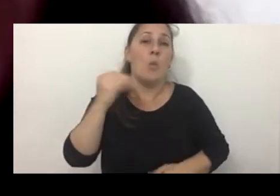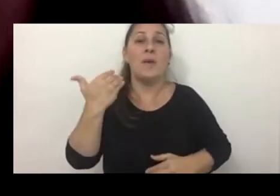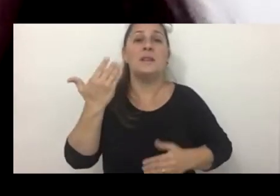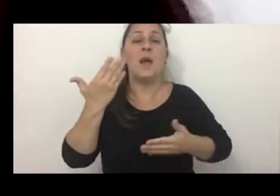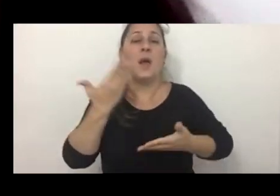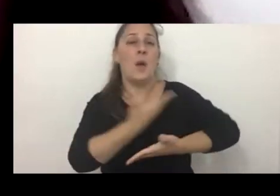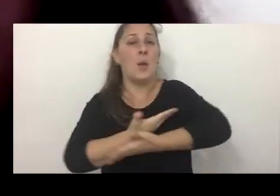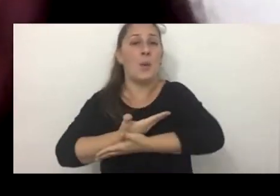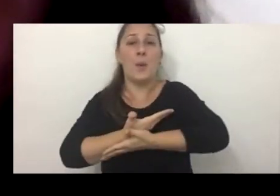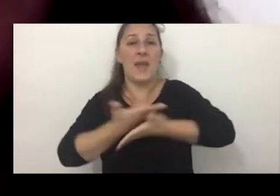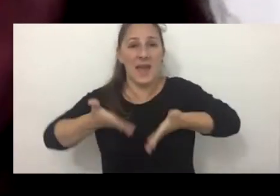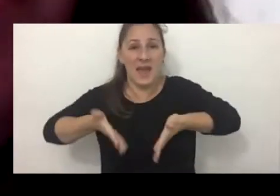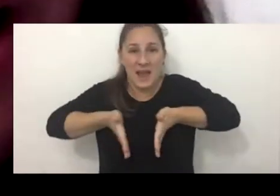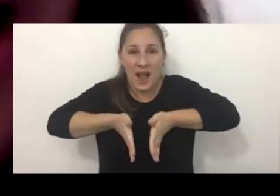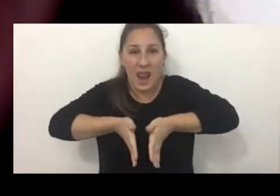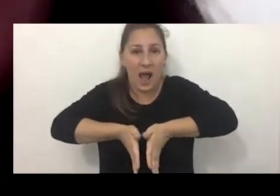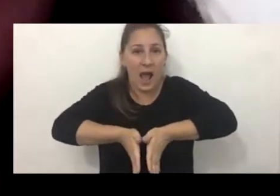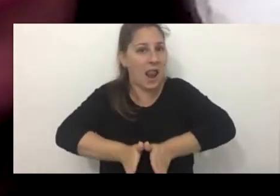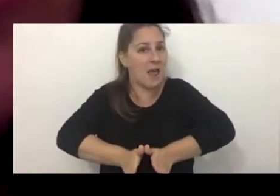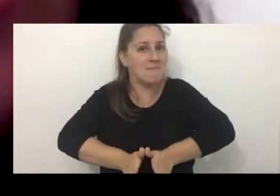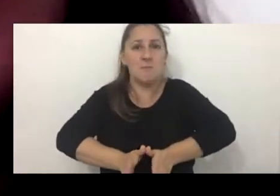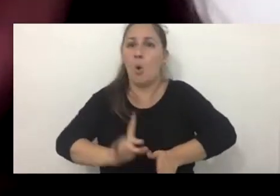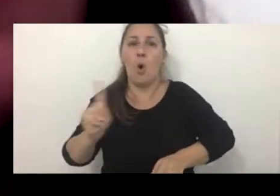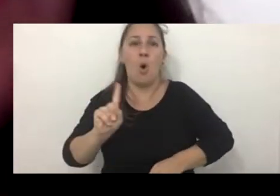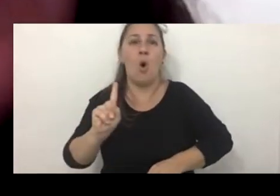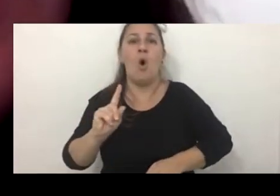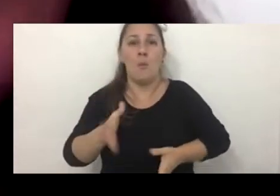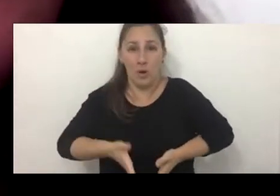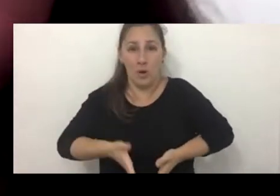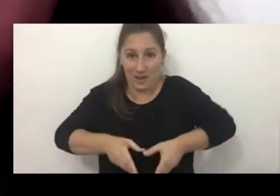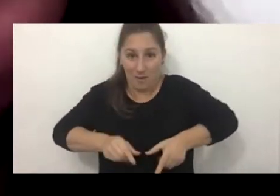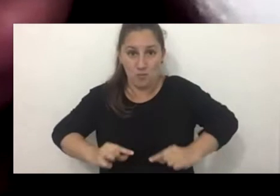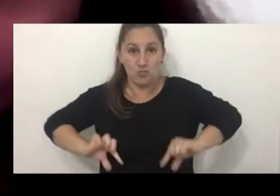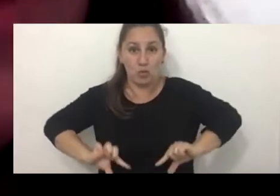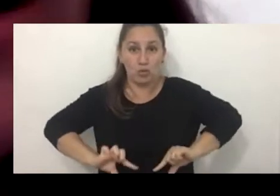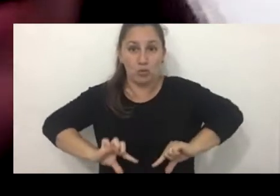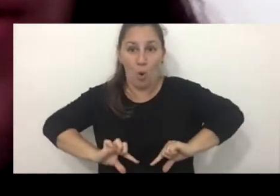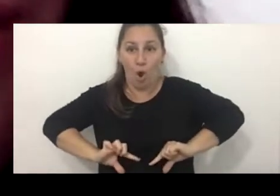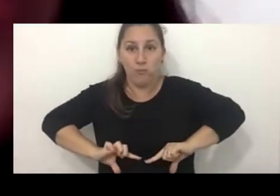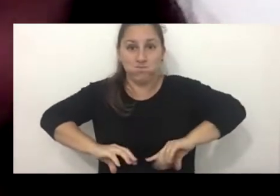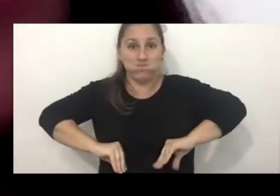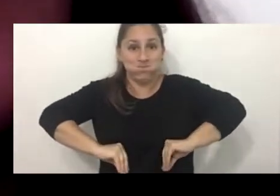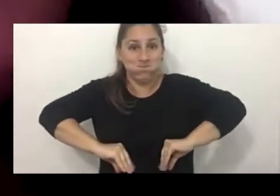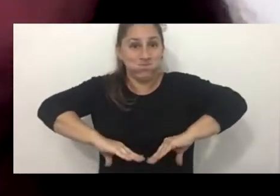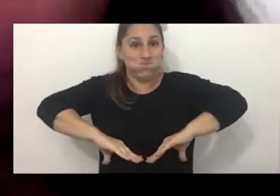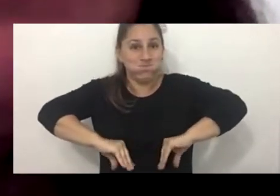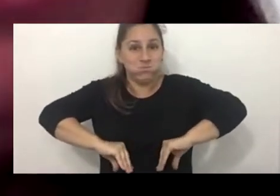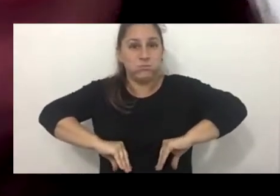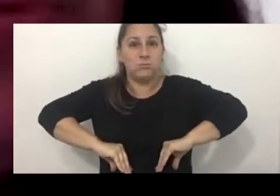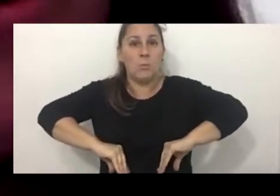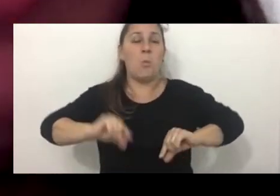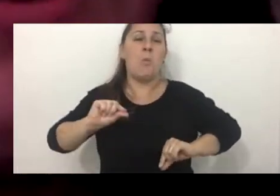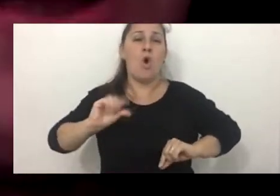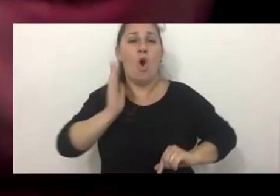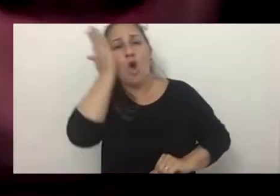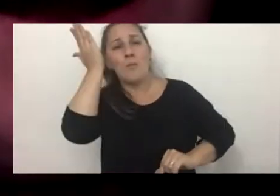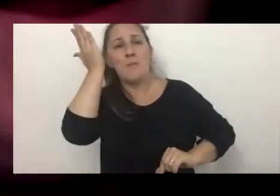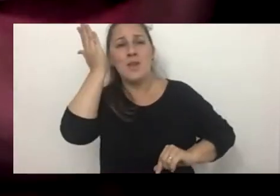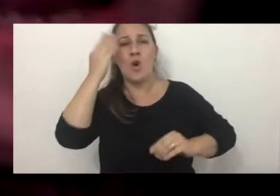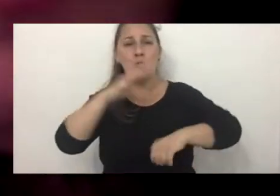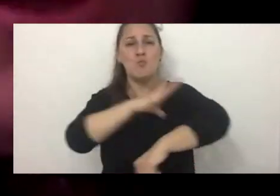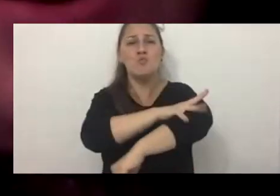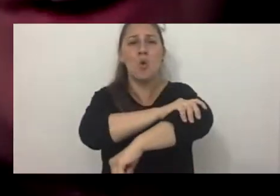esto de masificar el uso de la anestesia o de esta técnica analgésica no contempla, o muchas veces no se le explica a